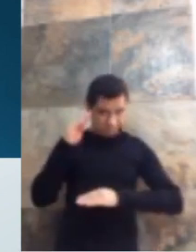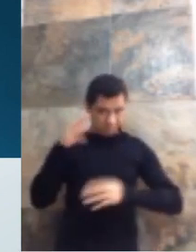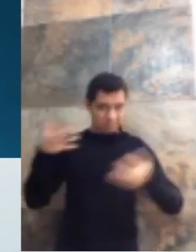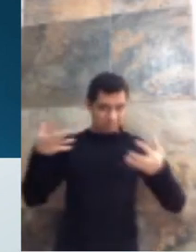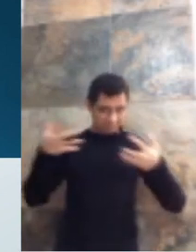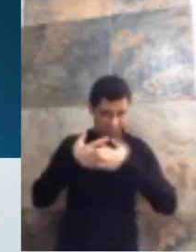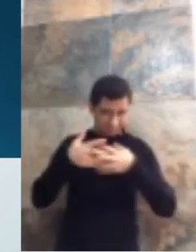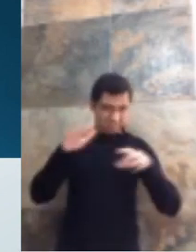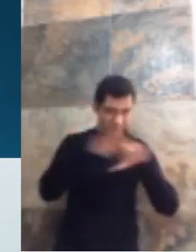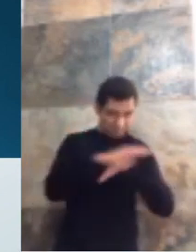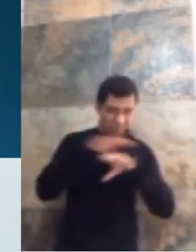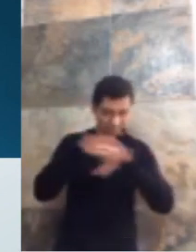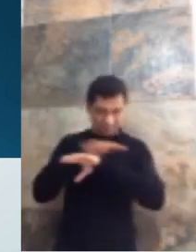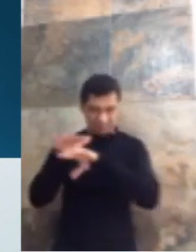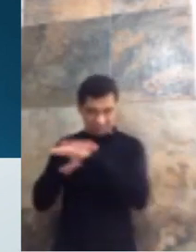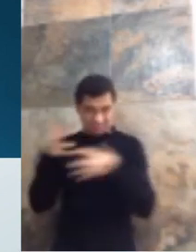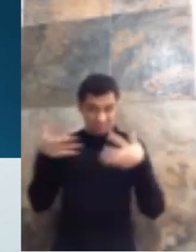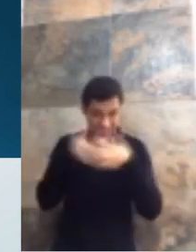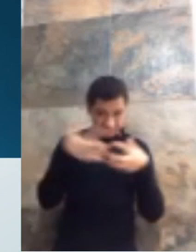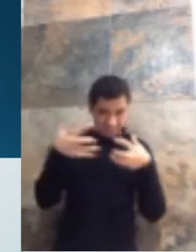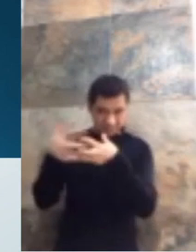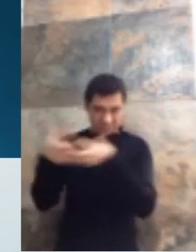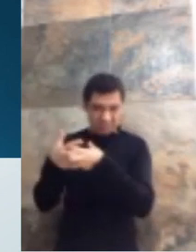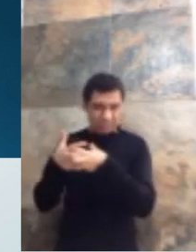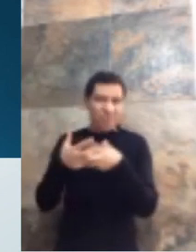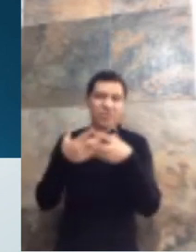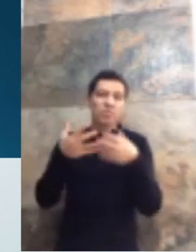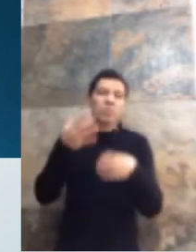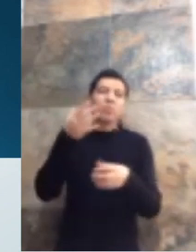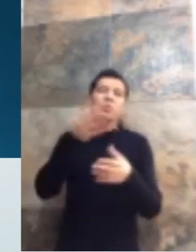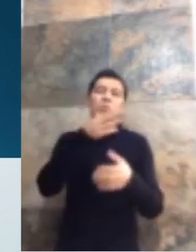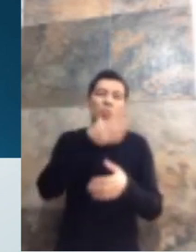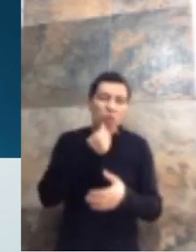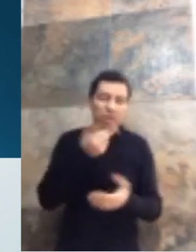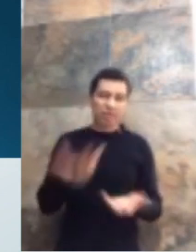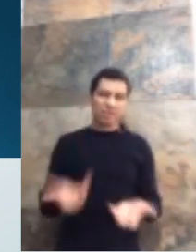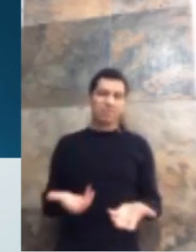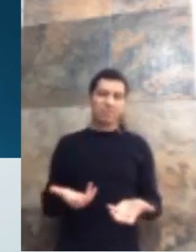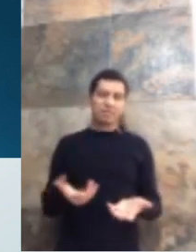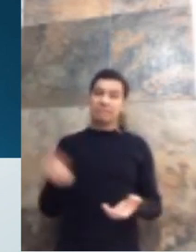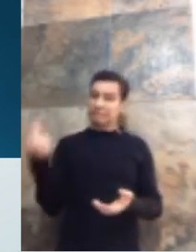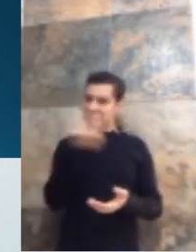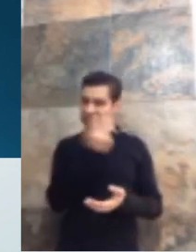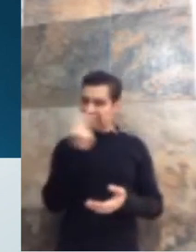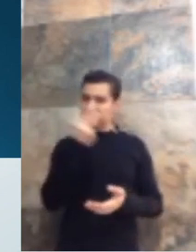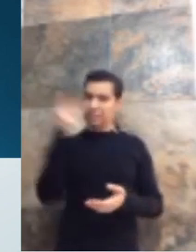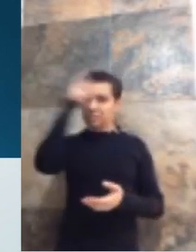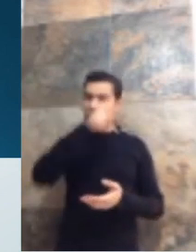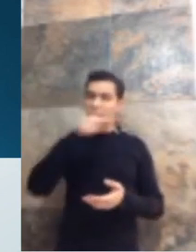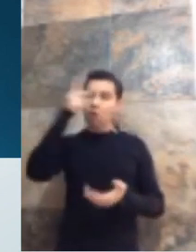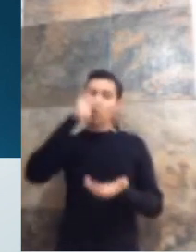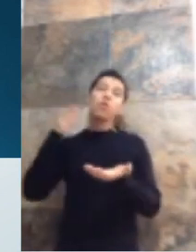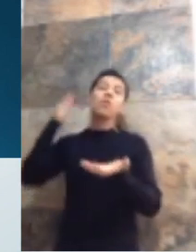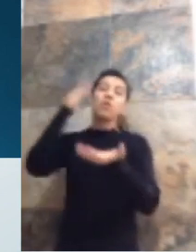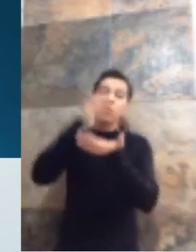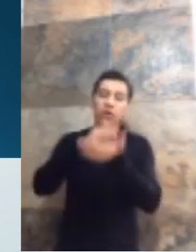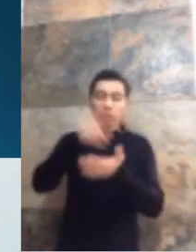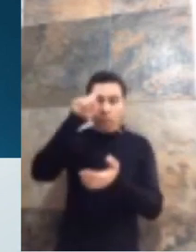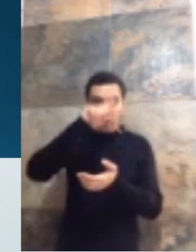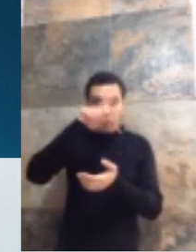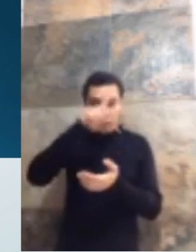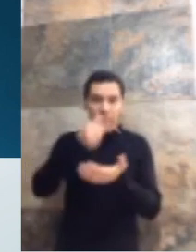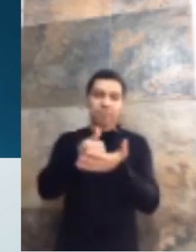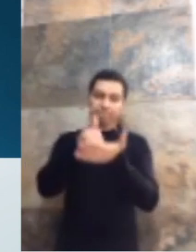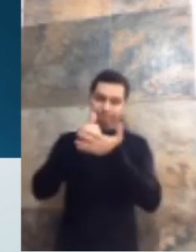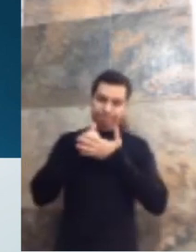emocional en las condiciones que tiene ese individuo. Otro es al revés. Tengo la noción de debilidad o incapacidad, yo